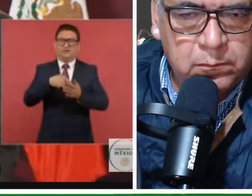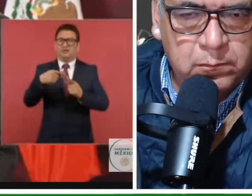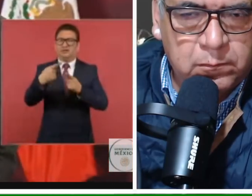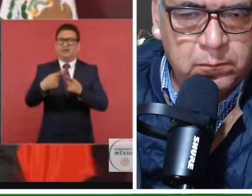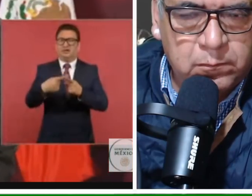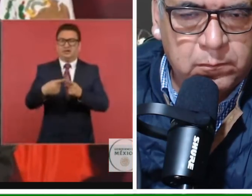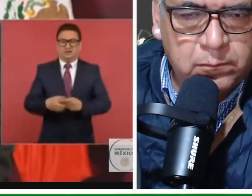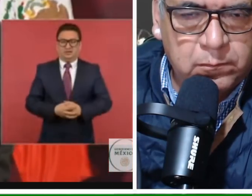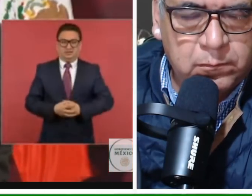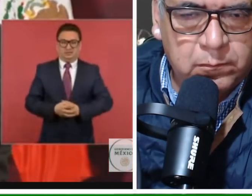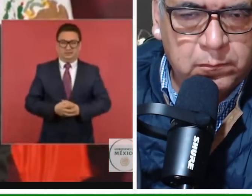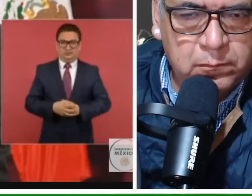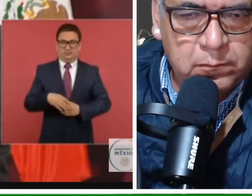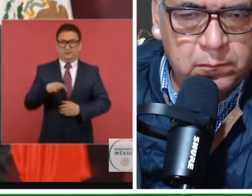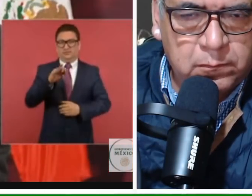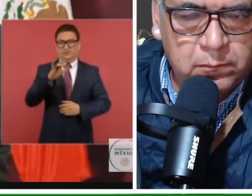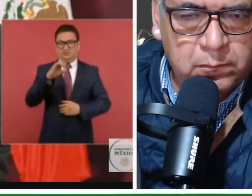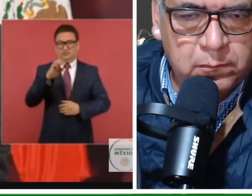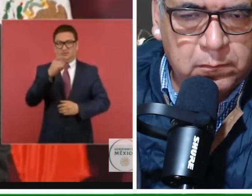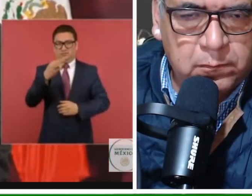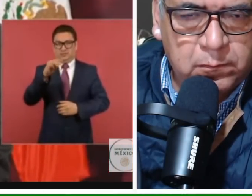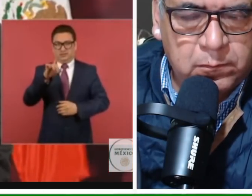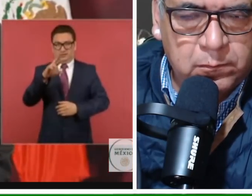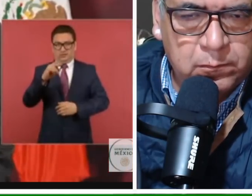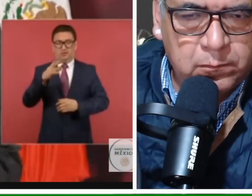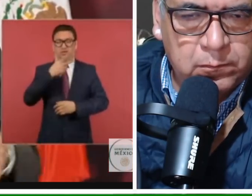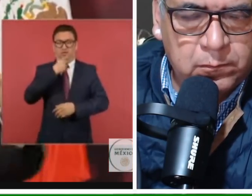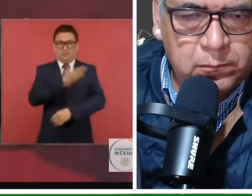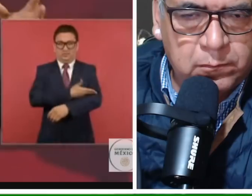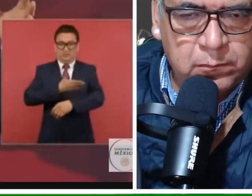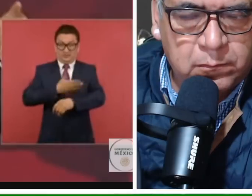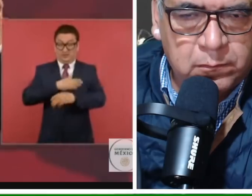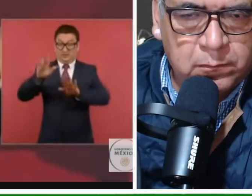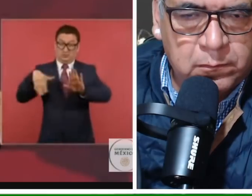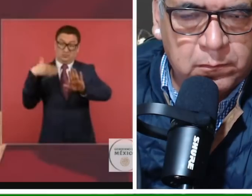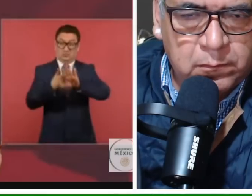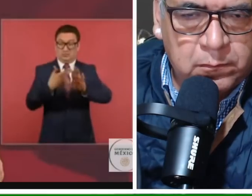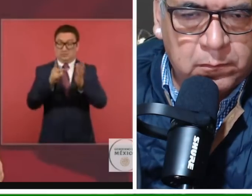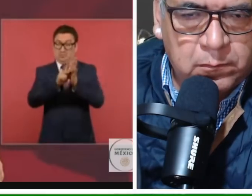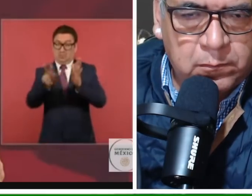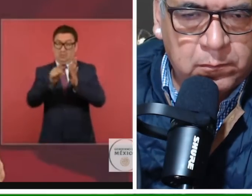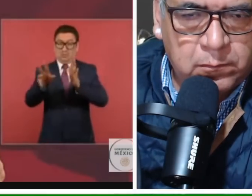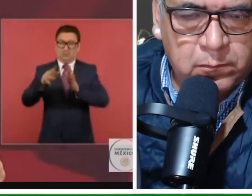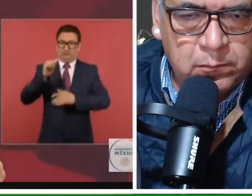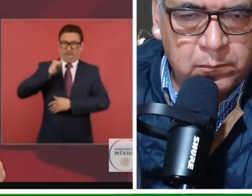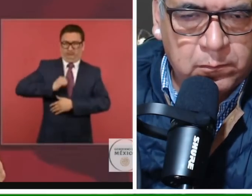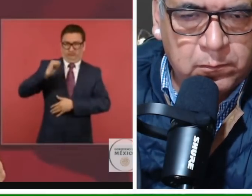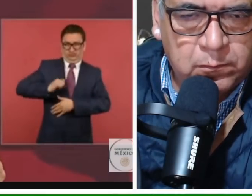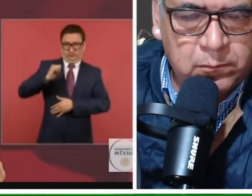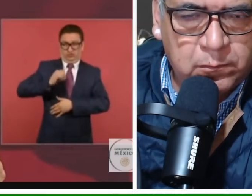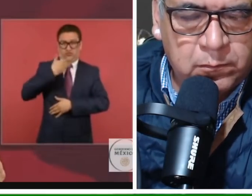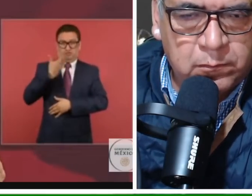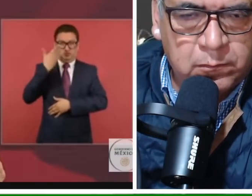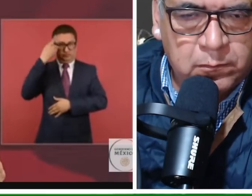de Francisco I. Madero por parte de la prensa del antiguo régimen